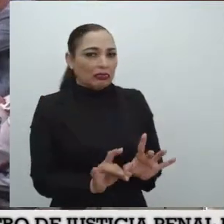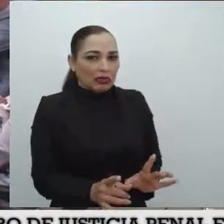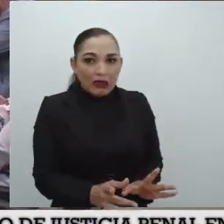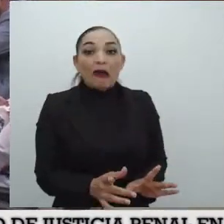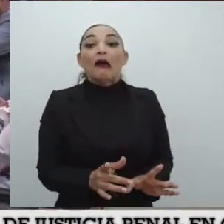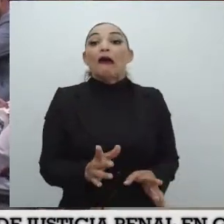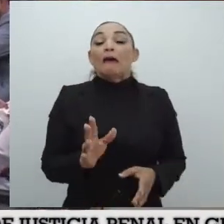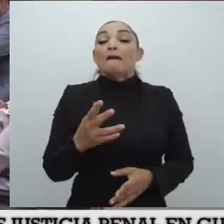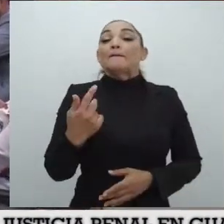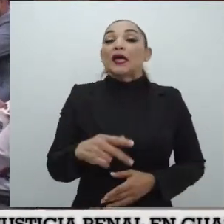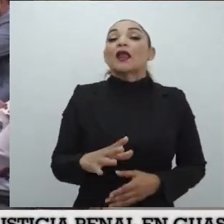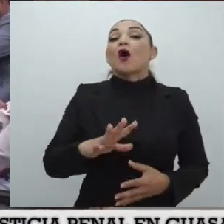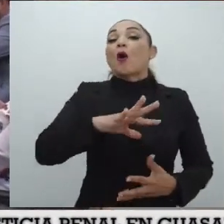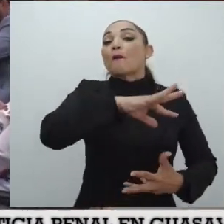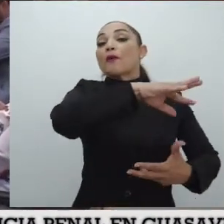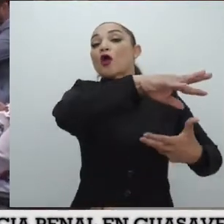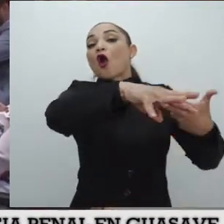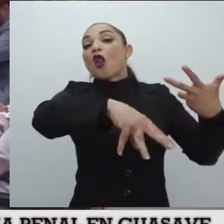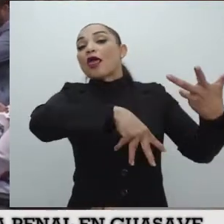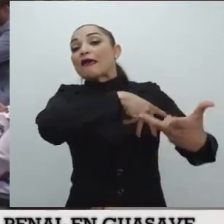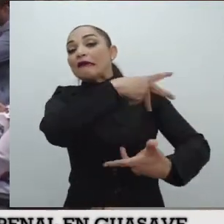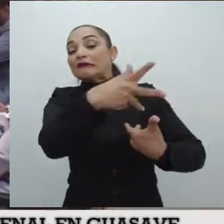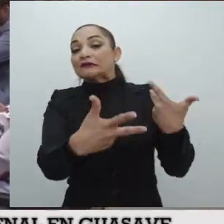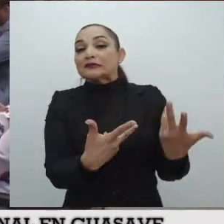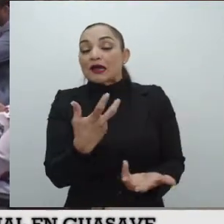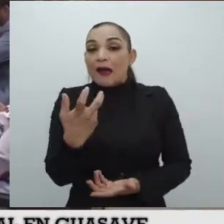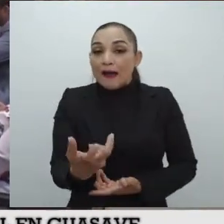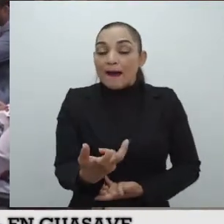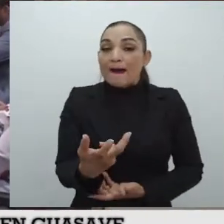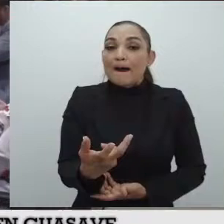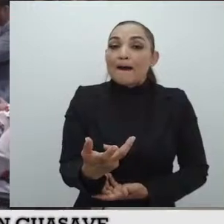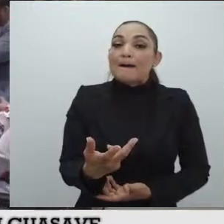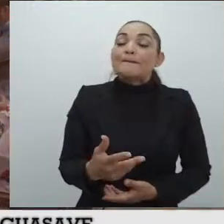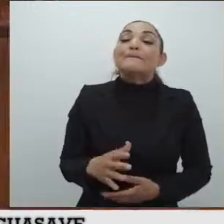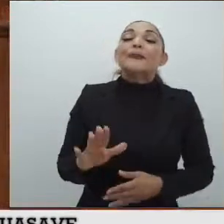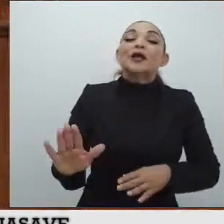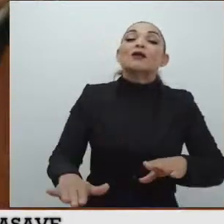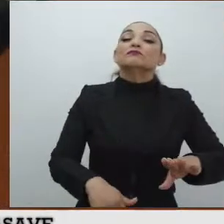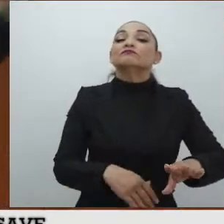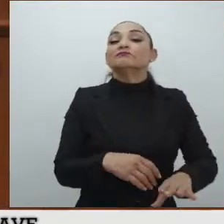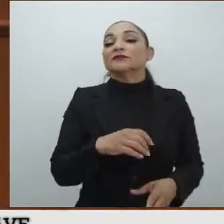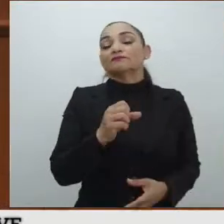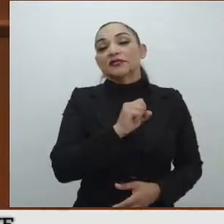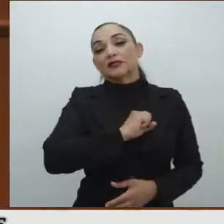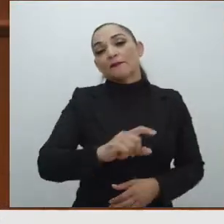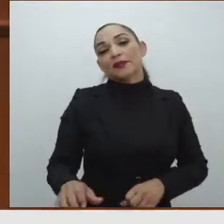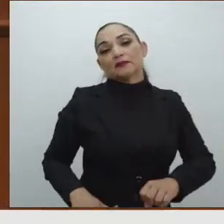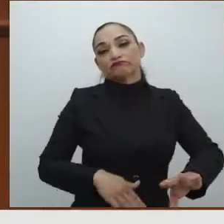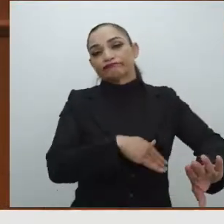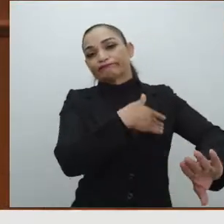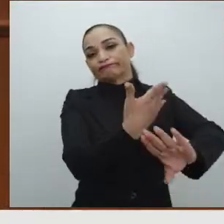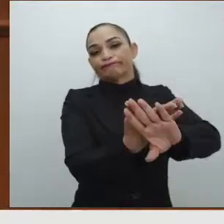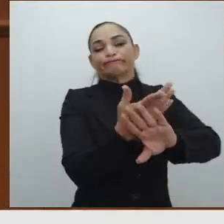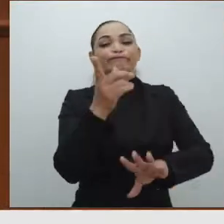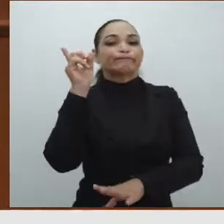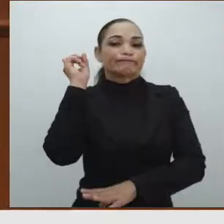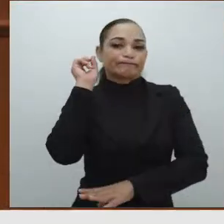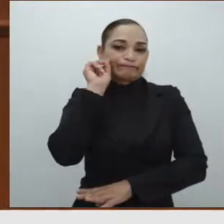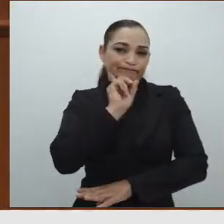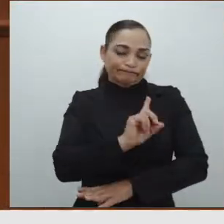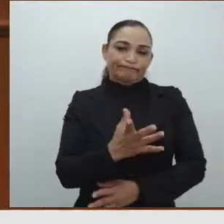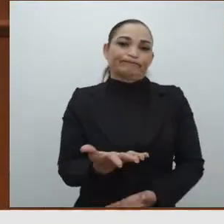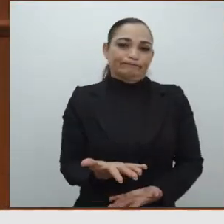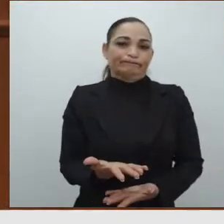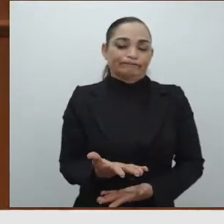trágicas de violencia y de manera particular de violencia contra las mujeres, lo comentaba mi amiga la diputada Aurelia